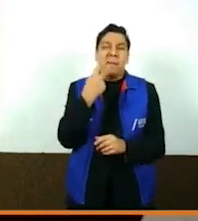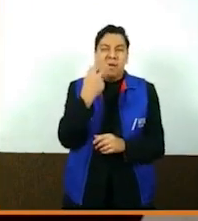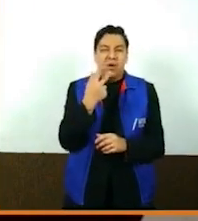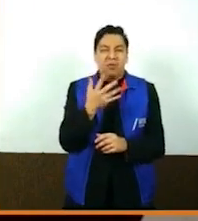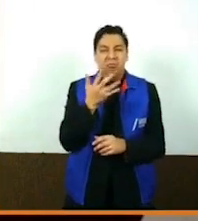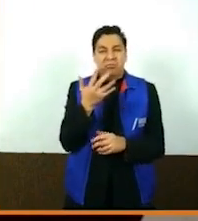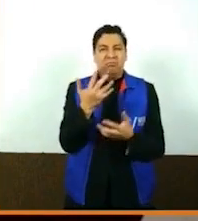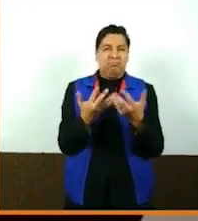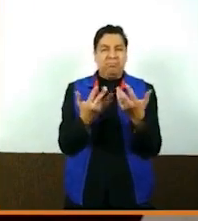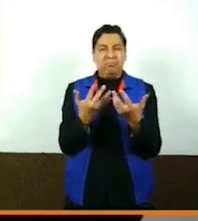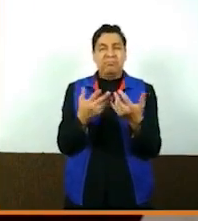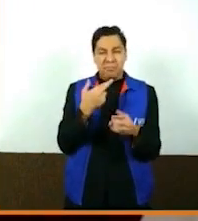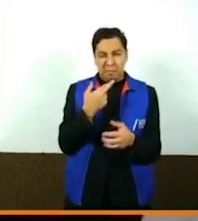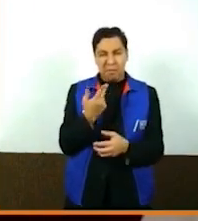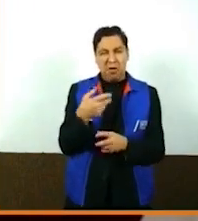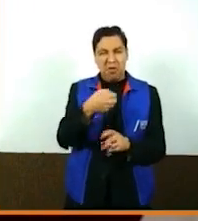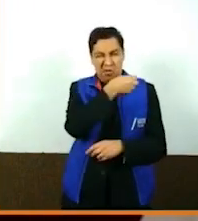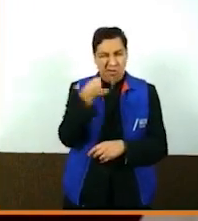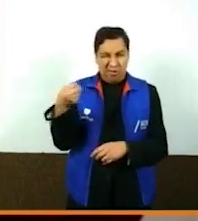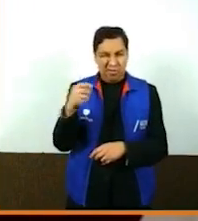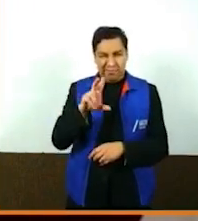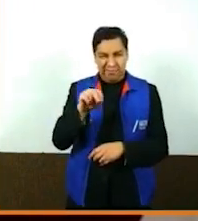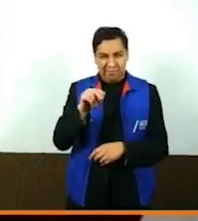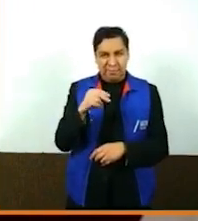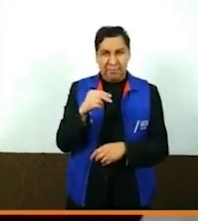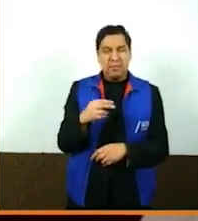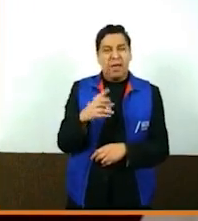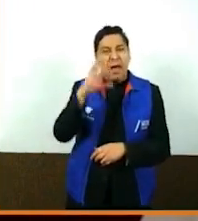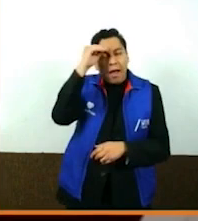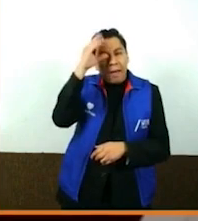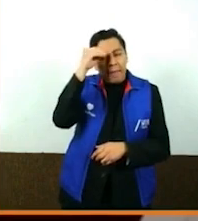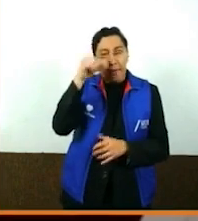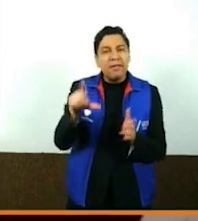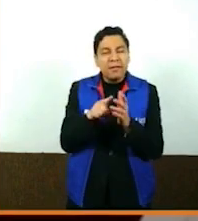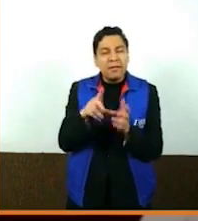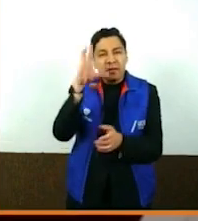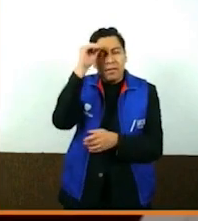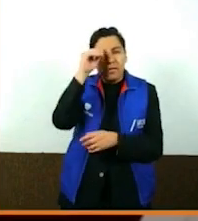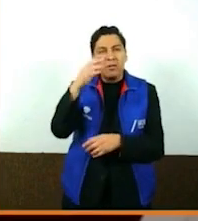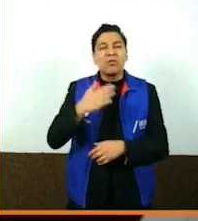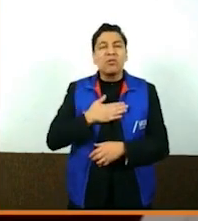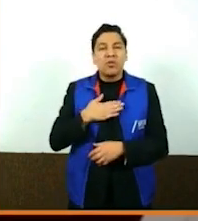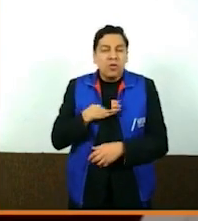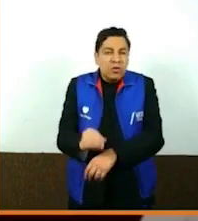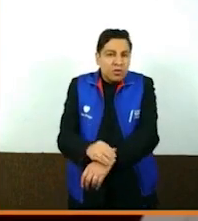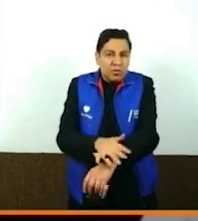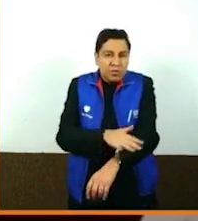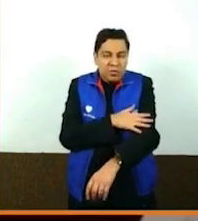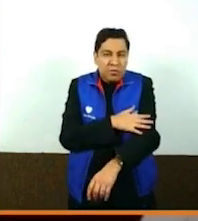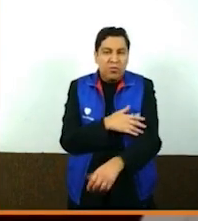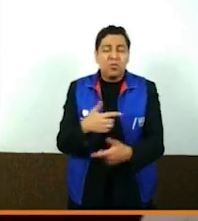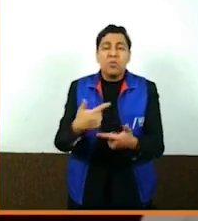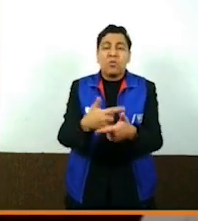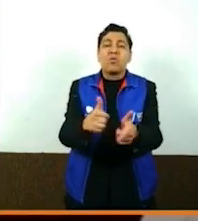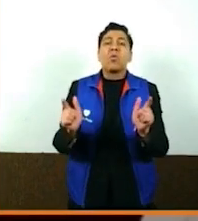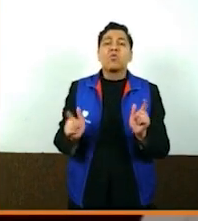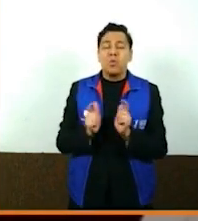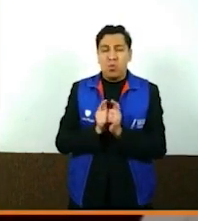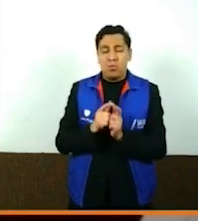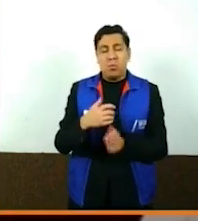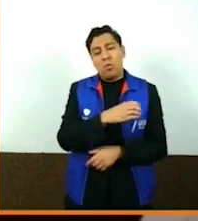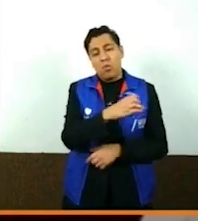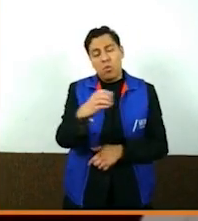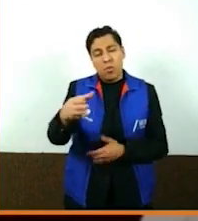estos aprendizajes que hemos tenido en el tema de la responsabilidad. Estoy muy emocionada. Somos un complejo